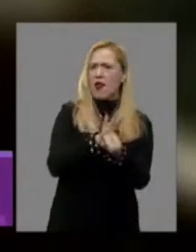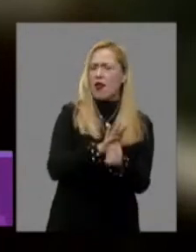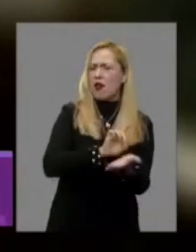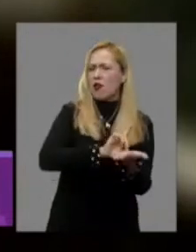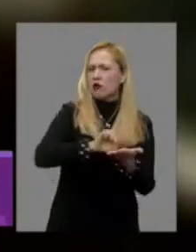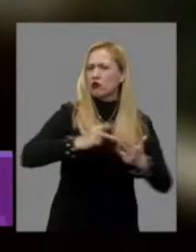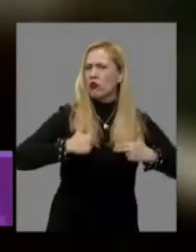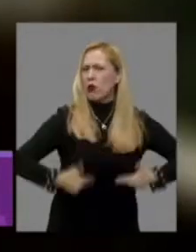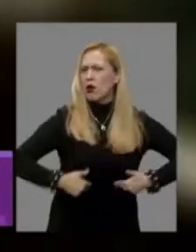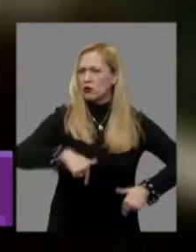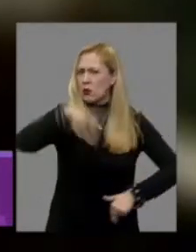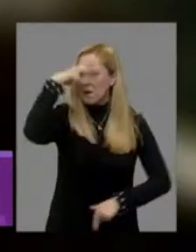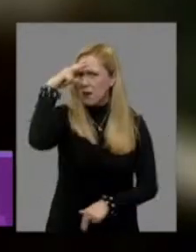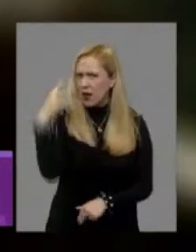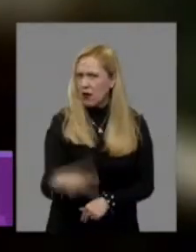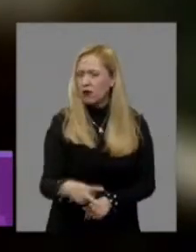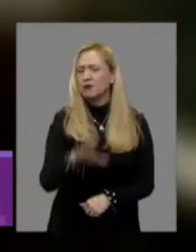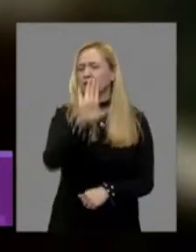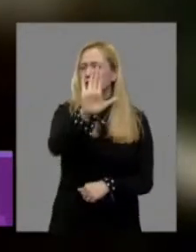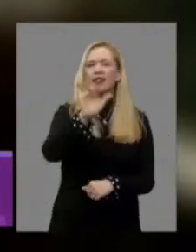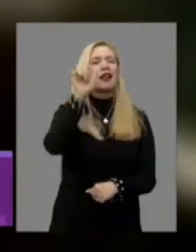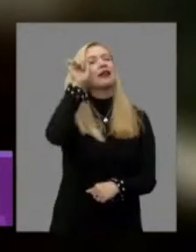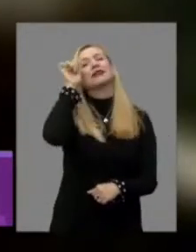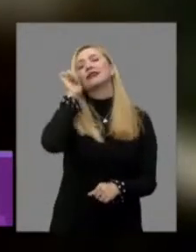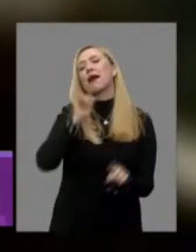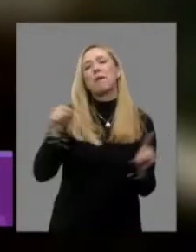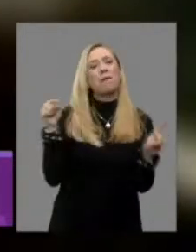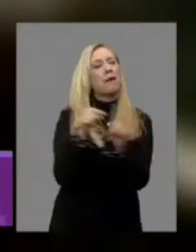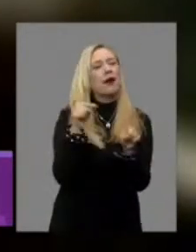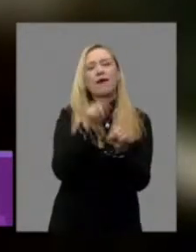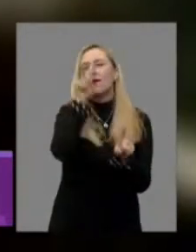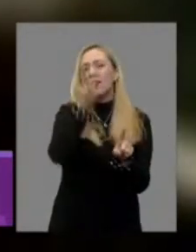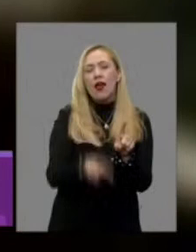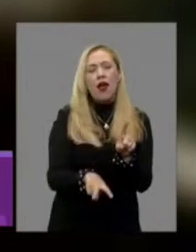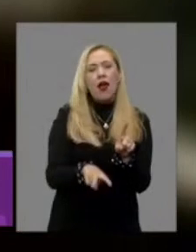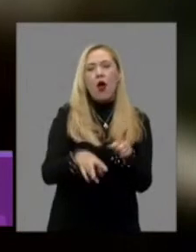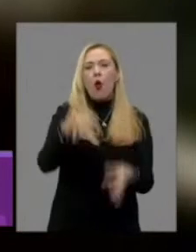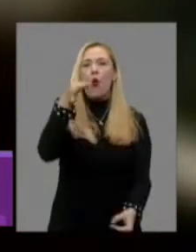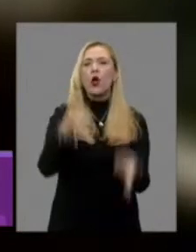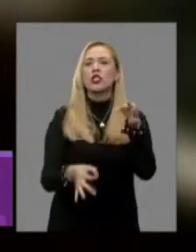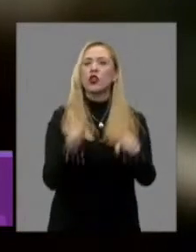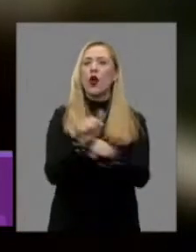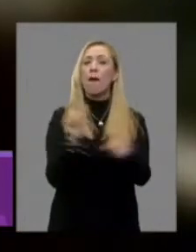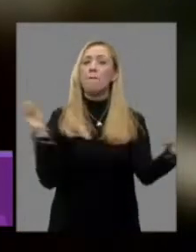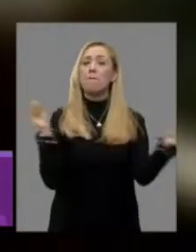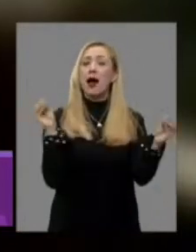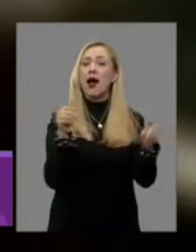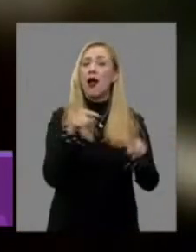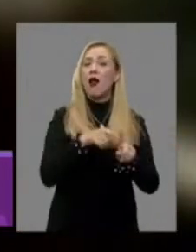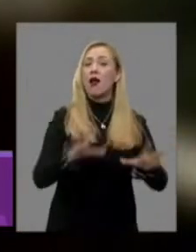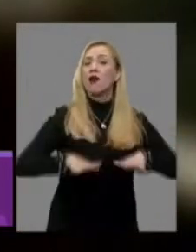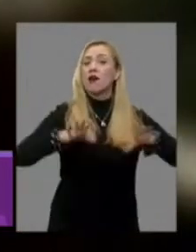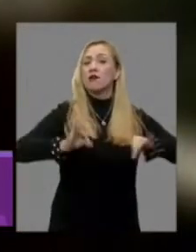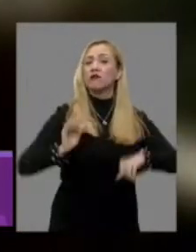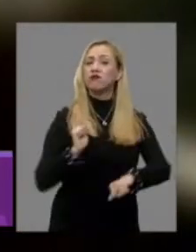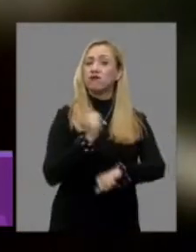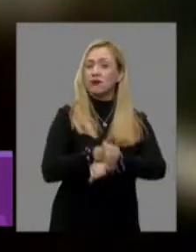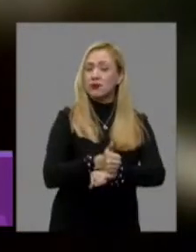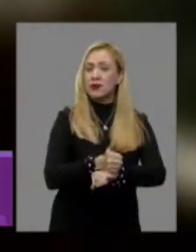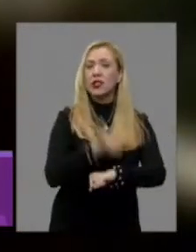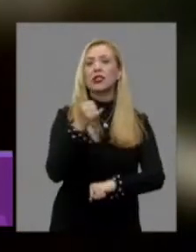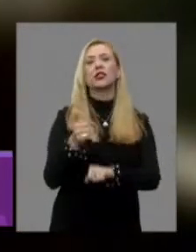país. Me parece que esa siempre ha sido la vocación del juicio de amparo y la vocación de los